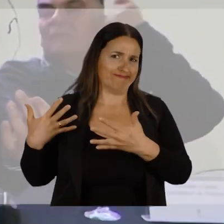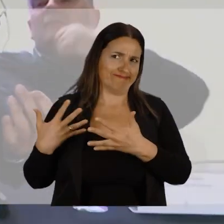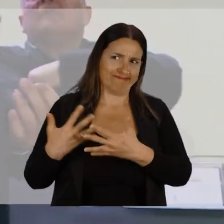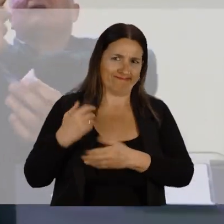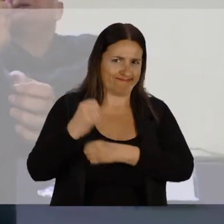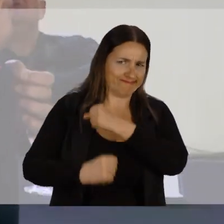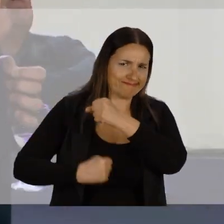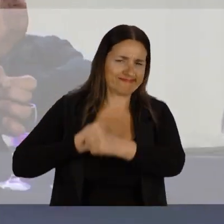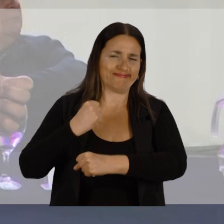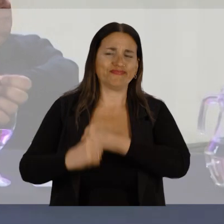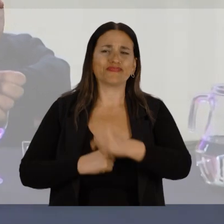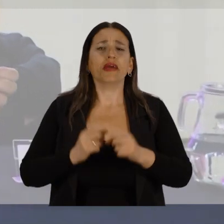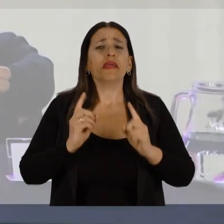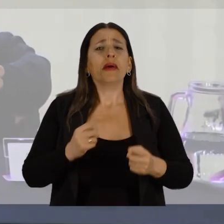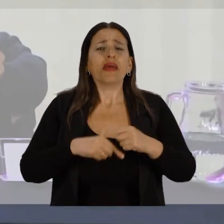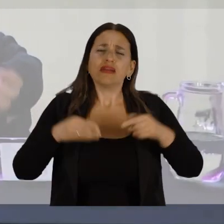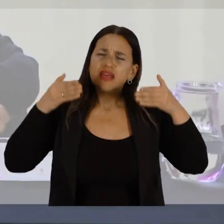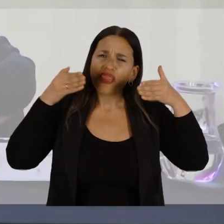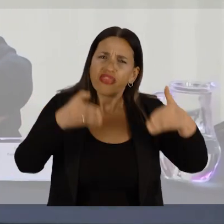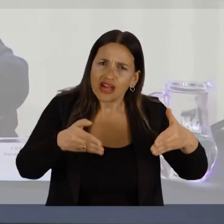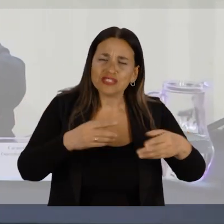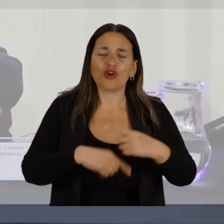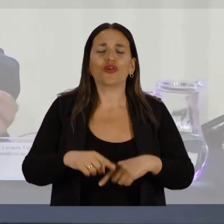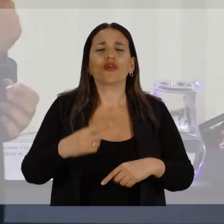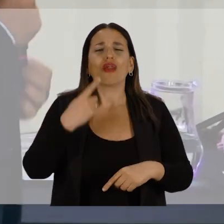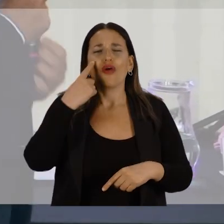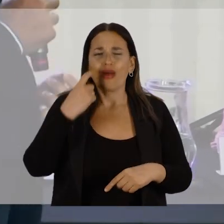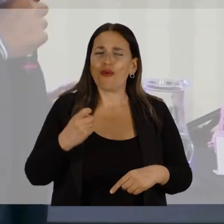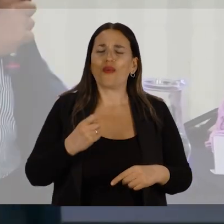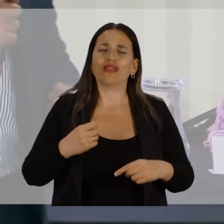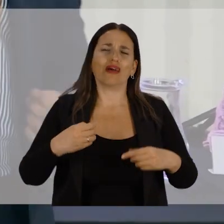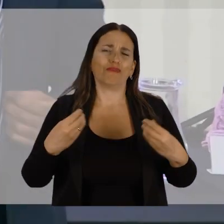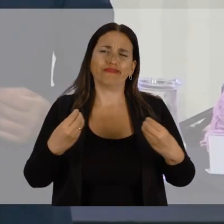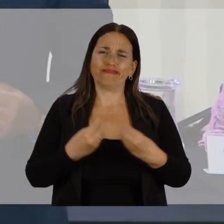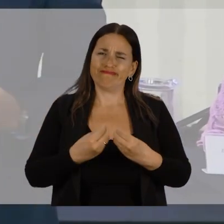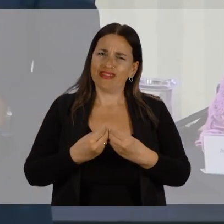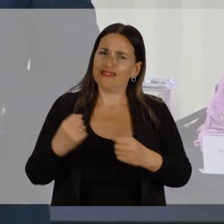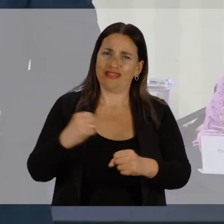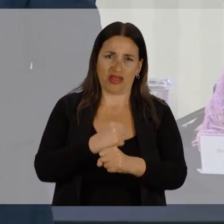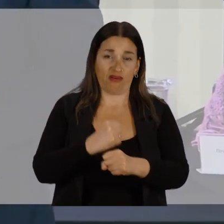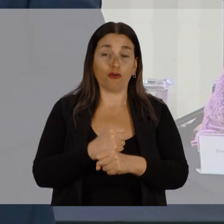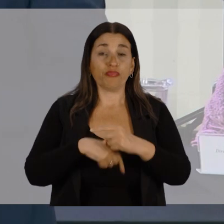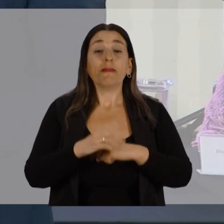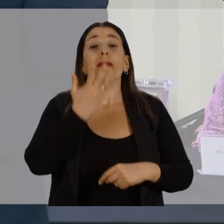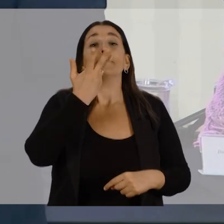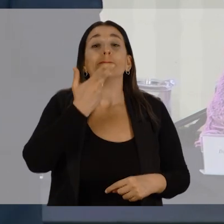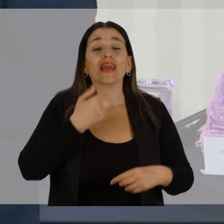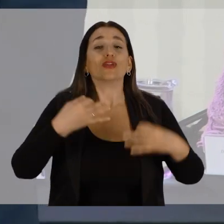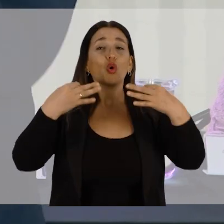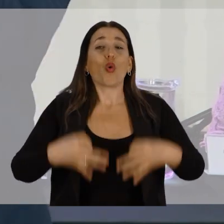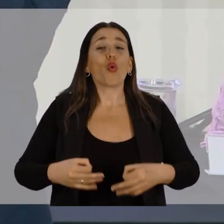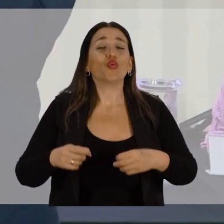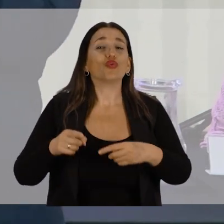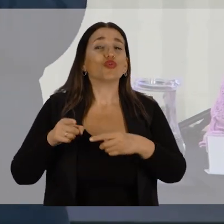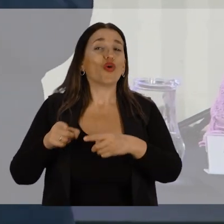conocimiento. Y esa dedicación se nota y mucho. Y me encantó